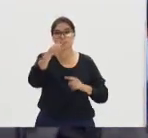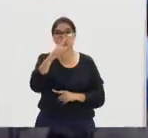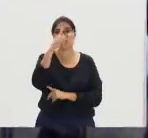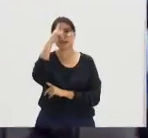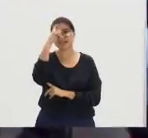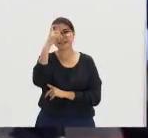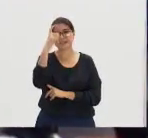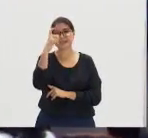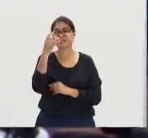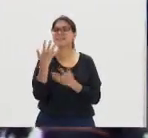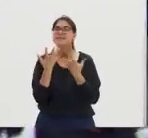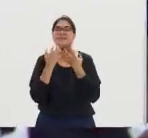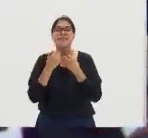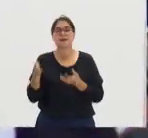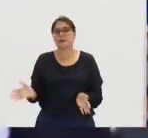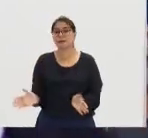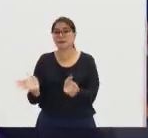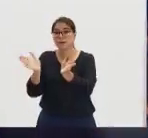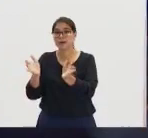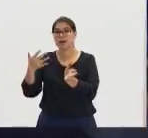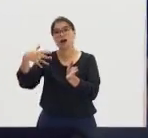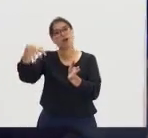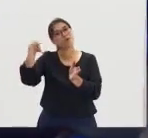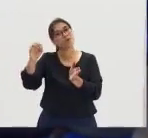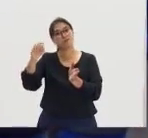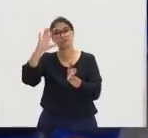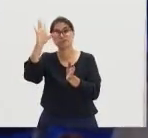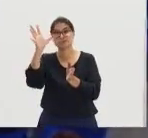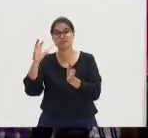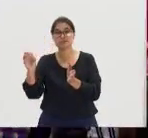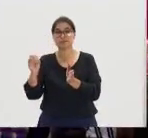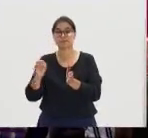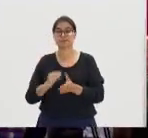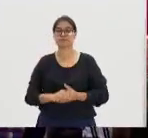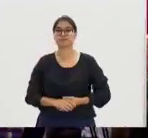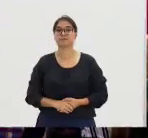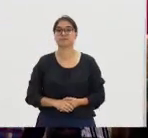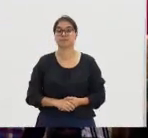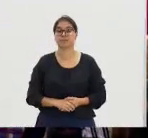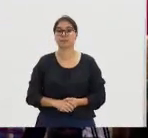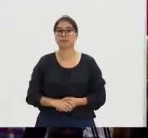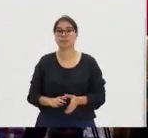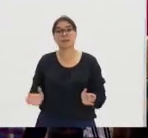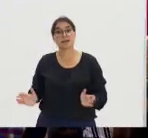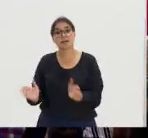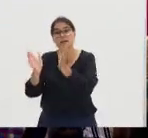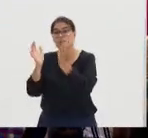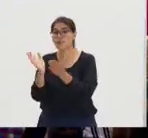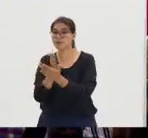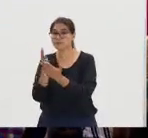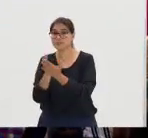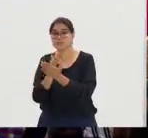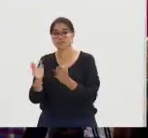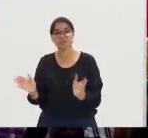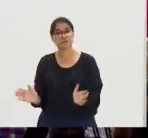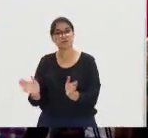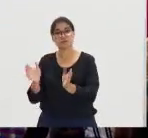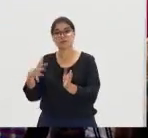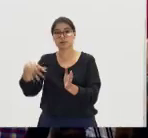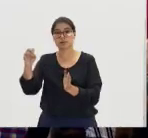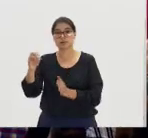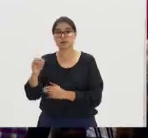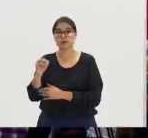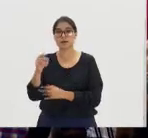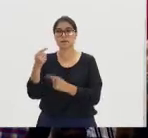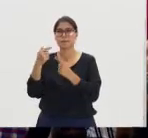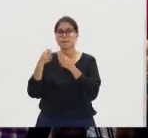Asia. Tenía sueños de mandarlo a estudiar a la Univo, allá al otro lado. Tenía sueños de mandarlo a no sé dónde. Mejor mandarlo a la